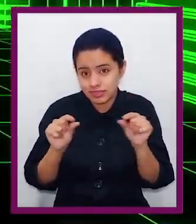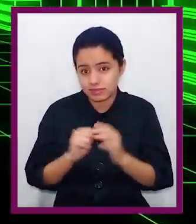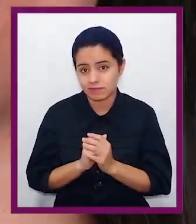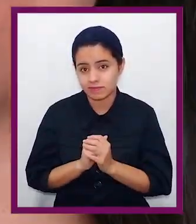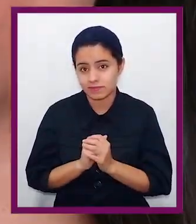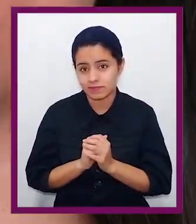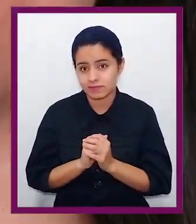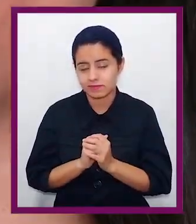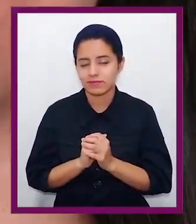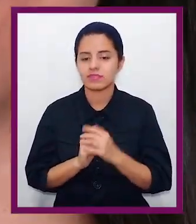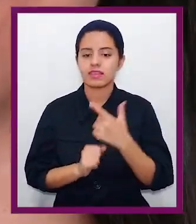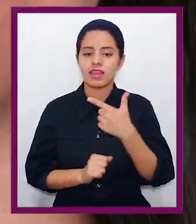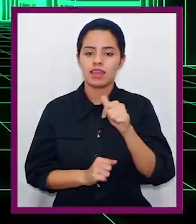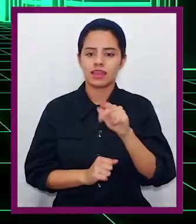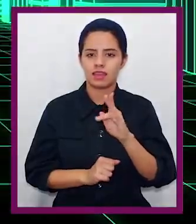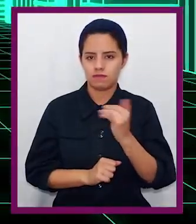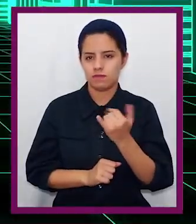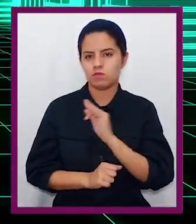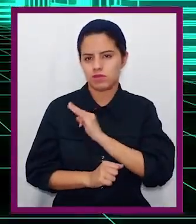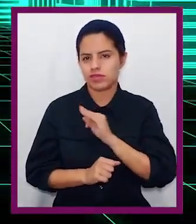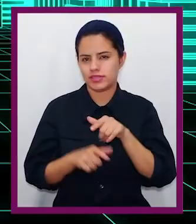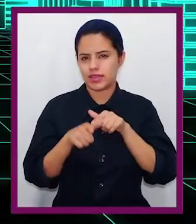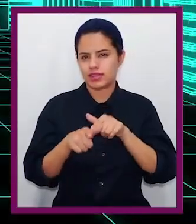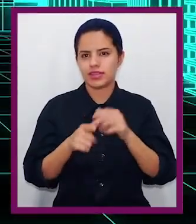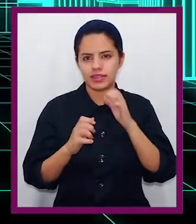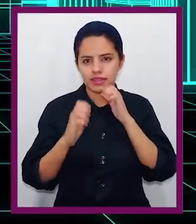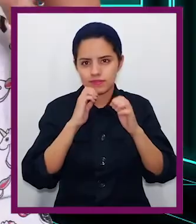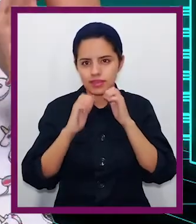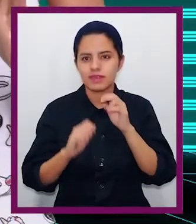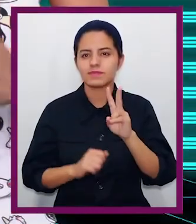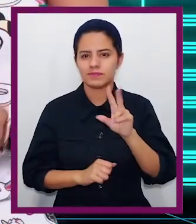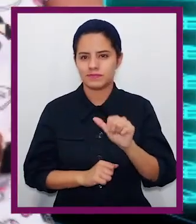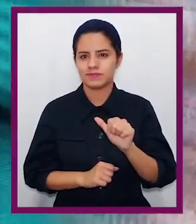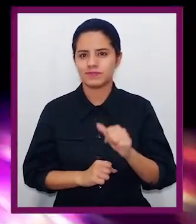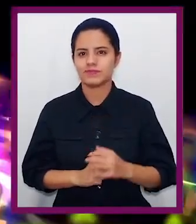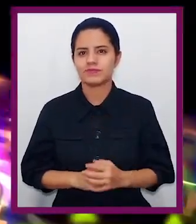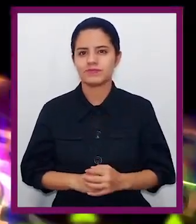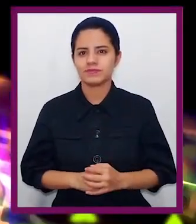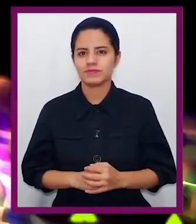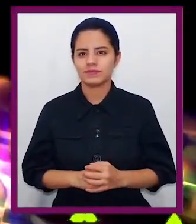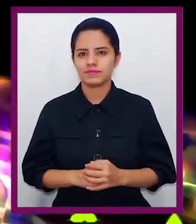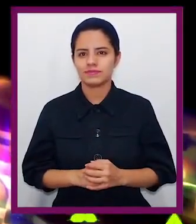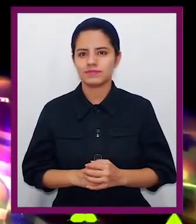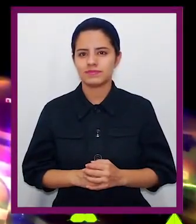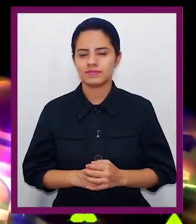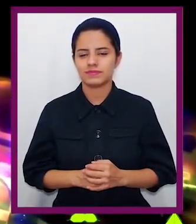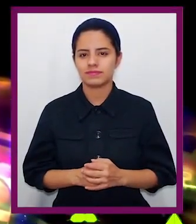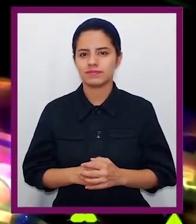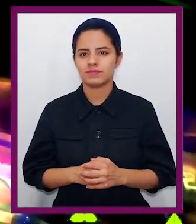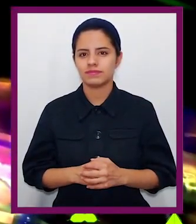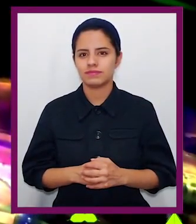chiquitas. Gaby, ¿te late si continuamos con la entrevista? ¡Va!